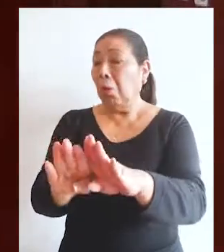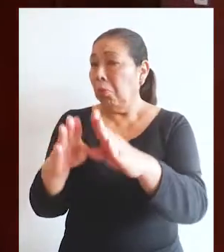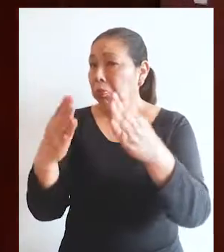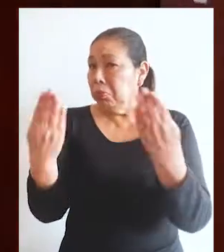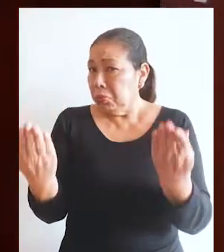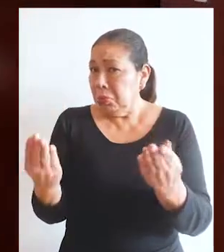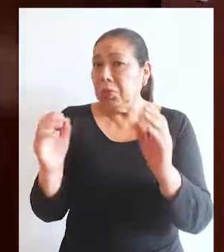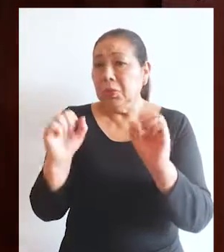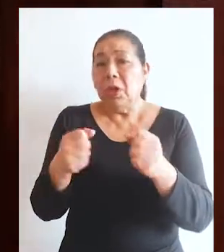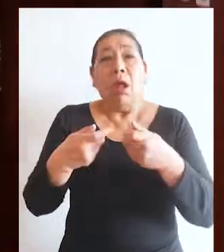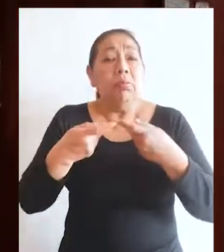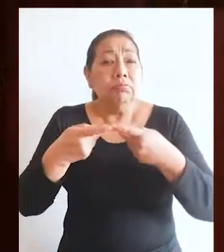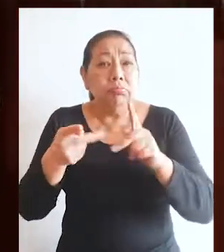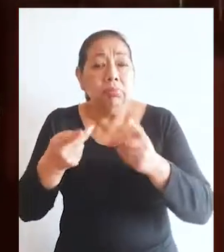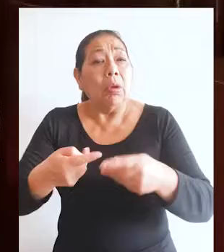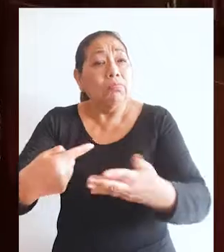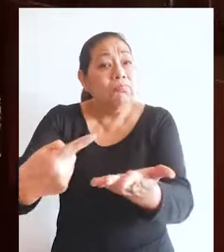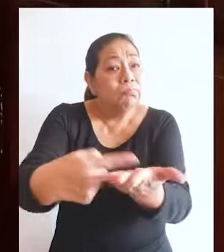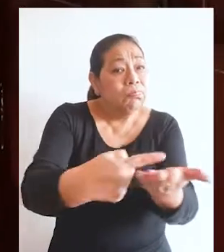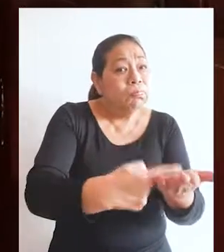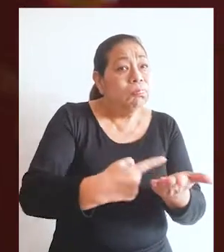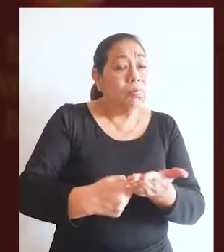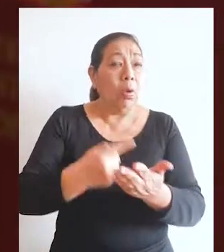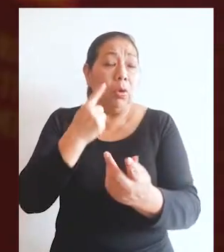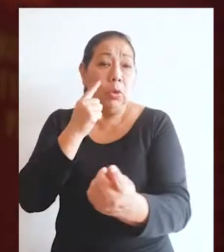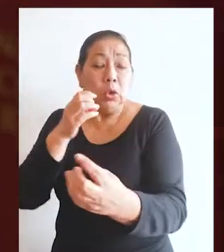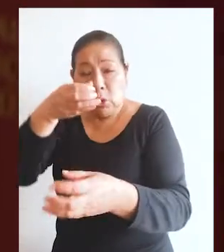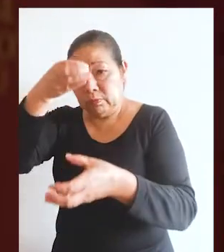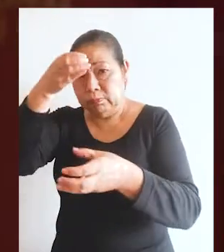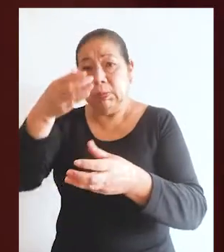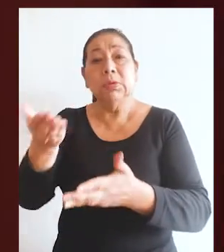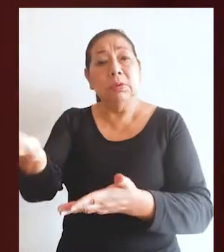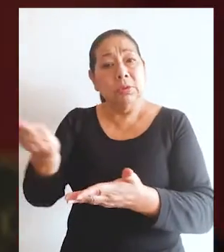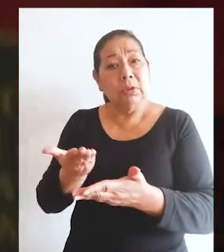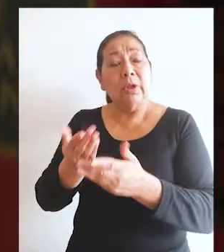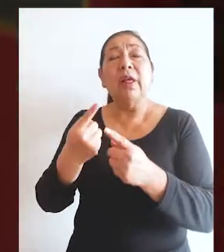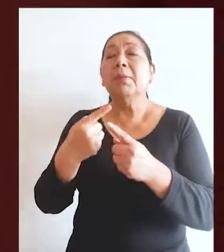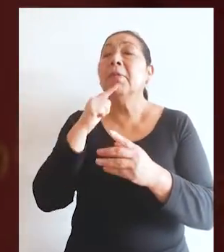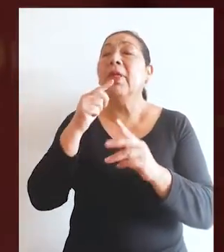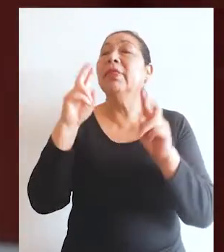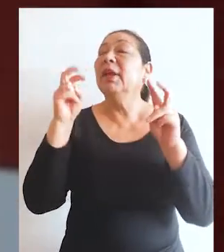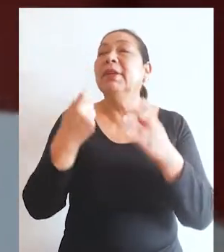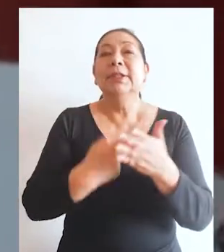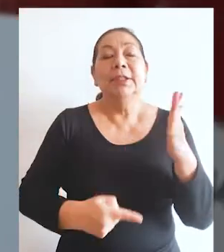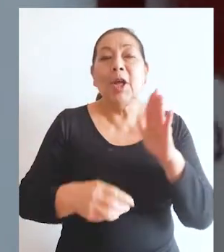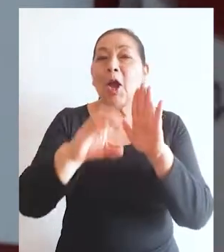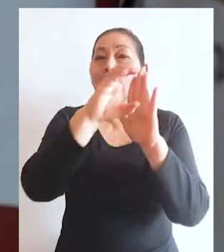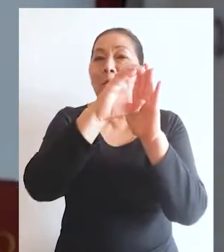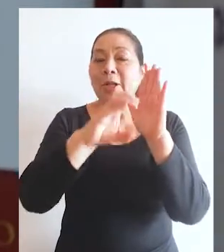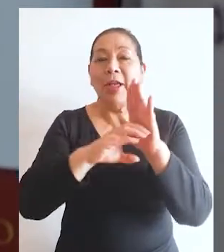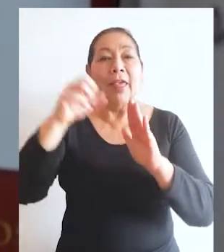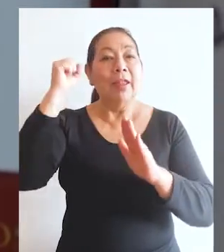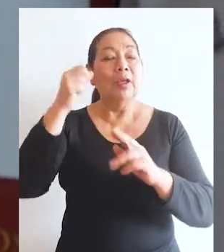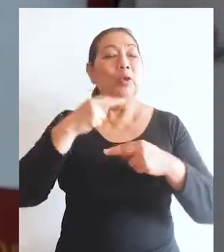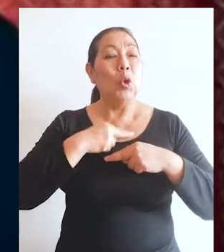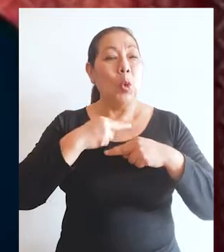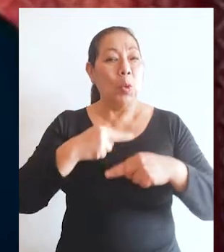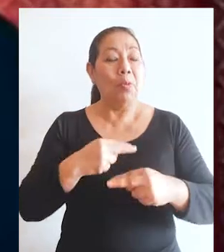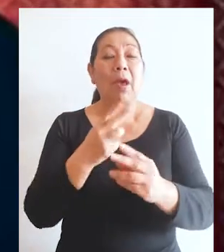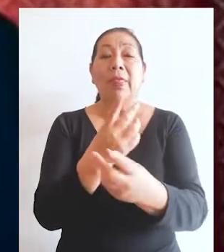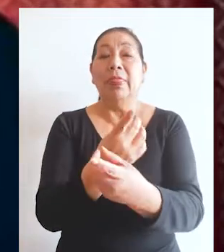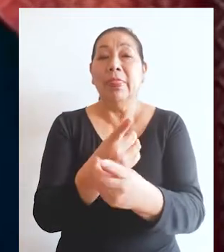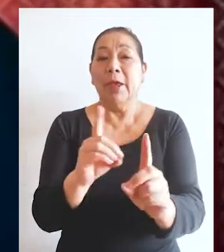puertas abiertas, fomentando el debate y conocimiento sobre temas constitucionales, derechos humanos